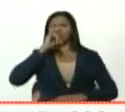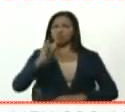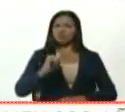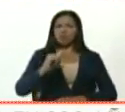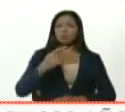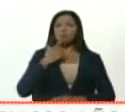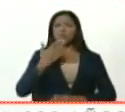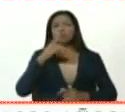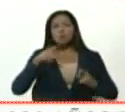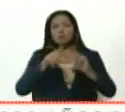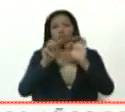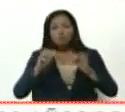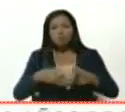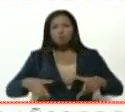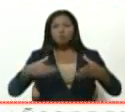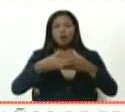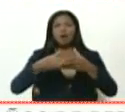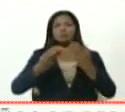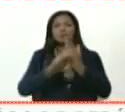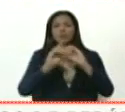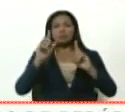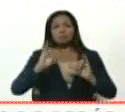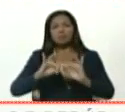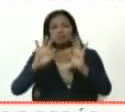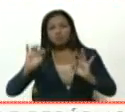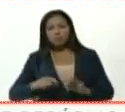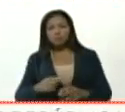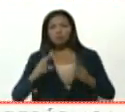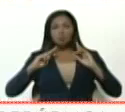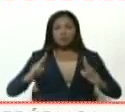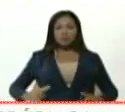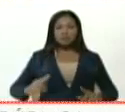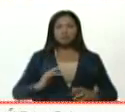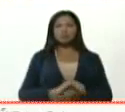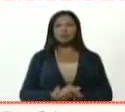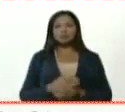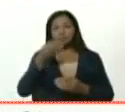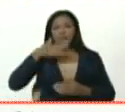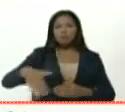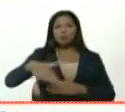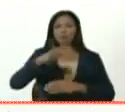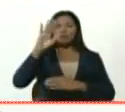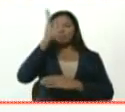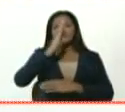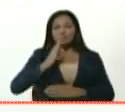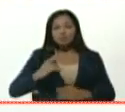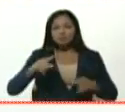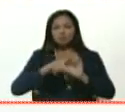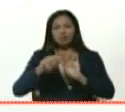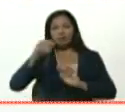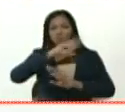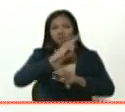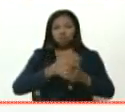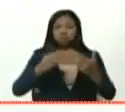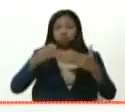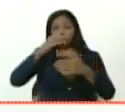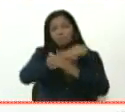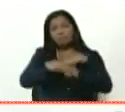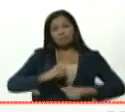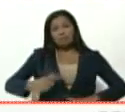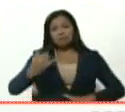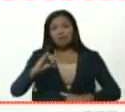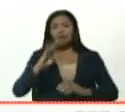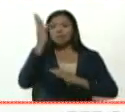le pedimos a los sectores democráticos, humanistas, al pueblo de Brasil y a las fuerzas militares de Brasil